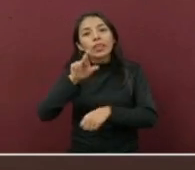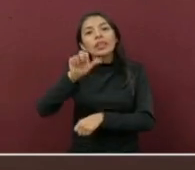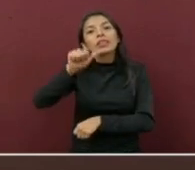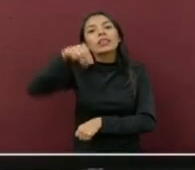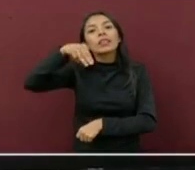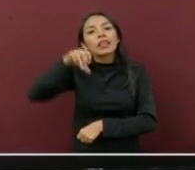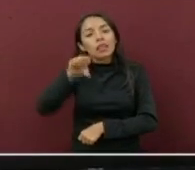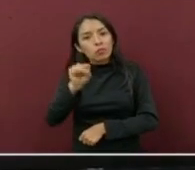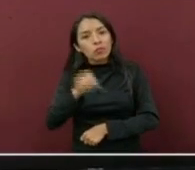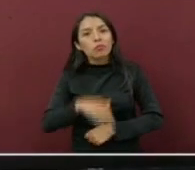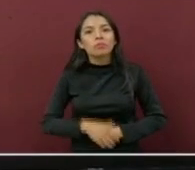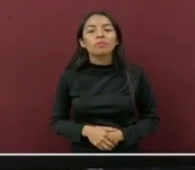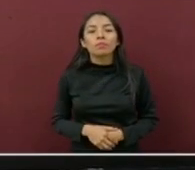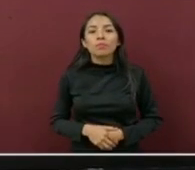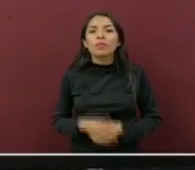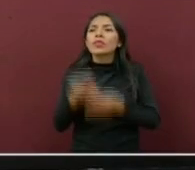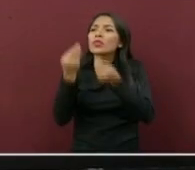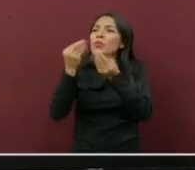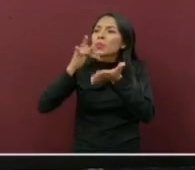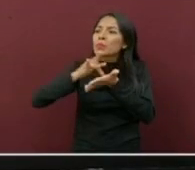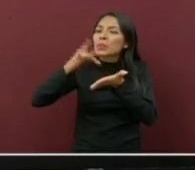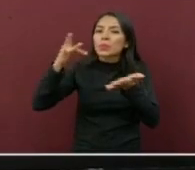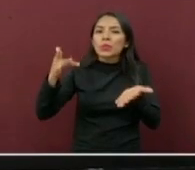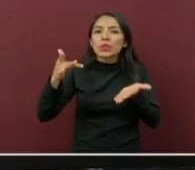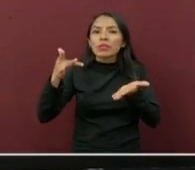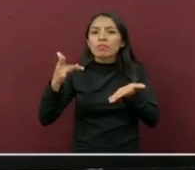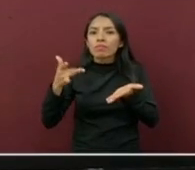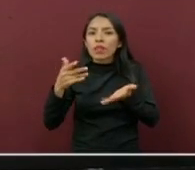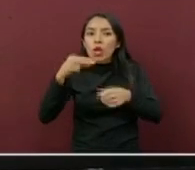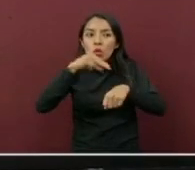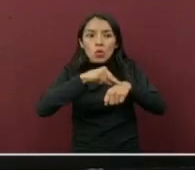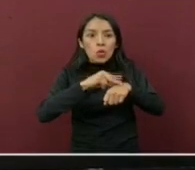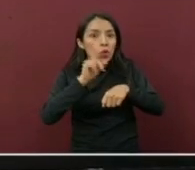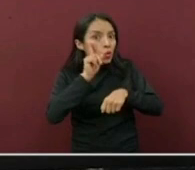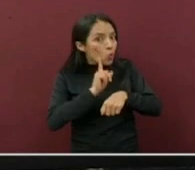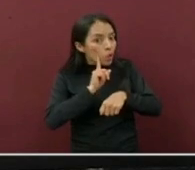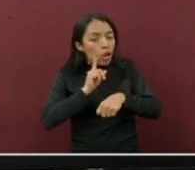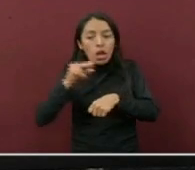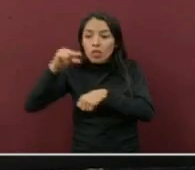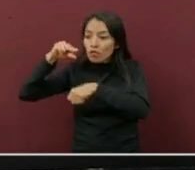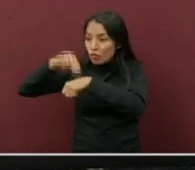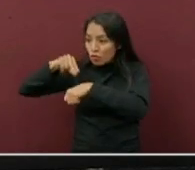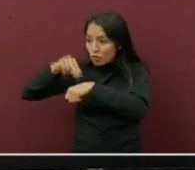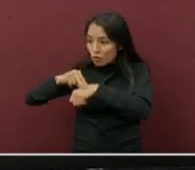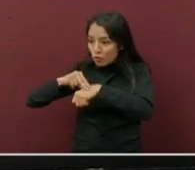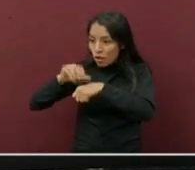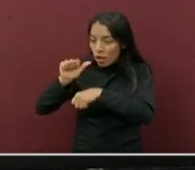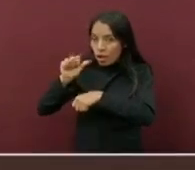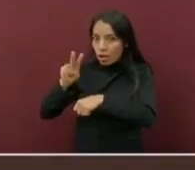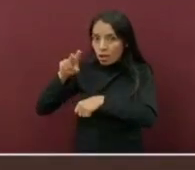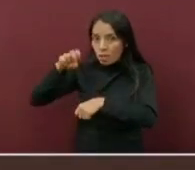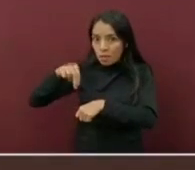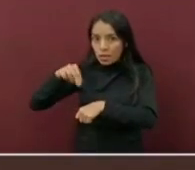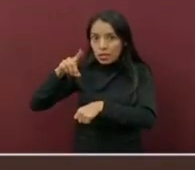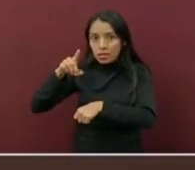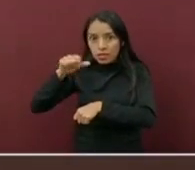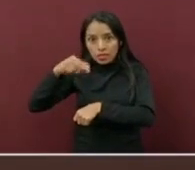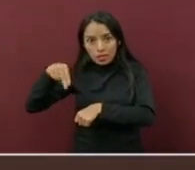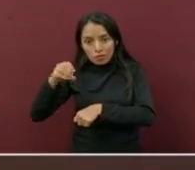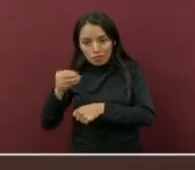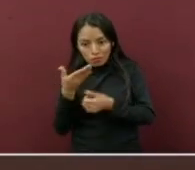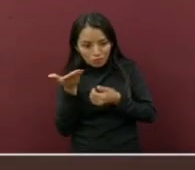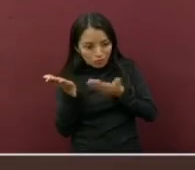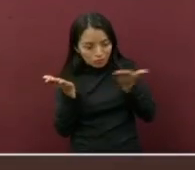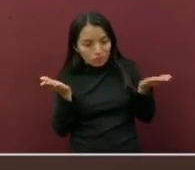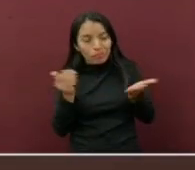alor muchísimas gracias doctora muchas gracias doctor avendaño ciudadanas